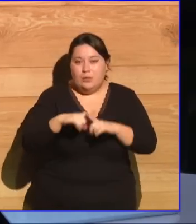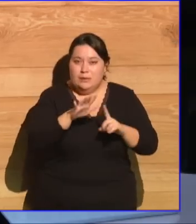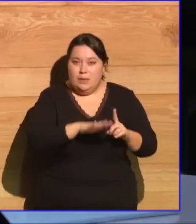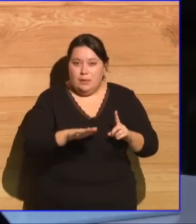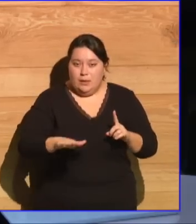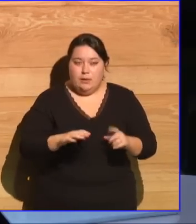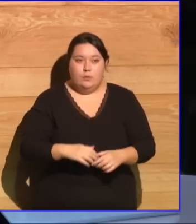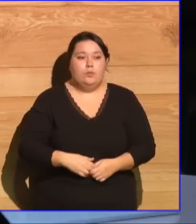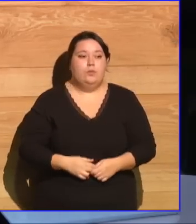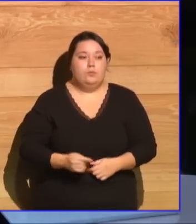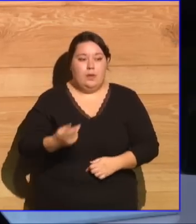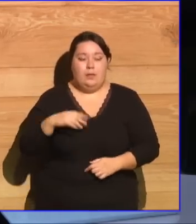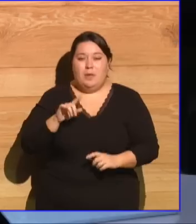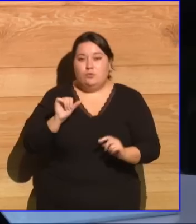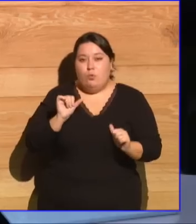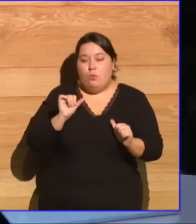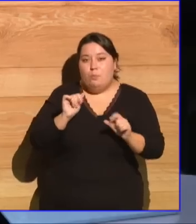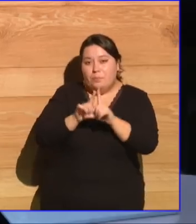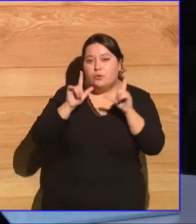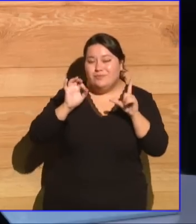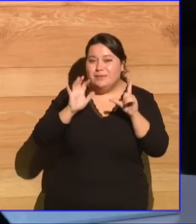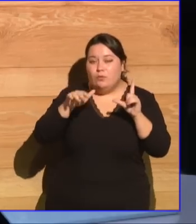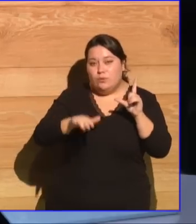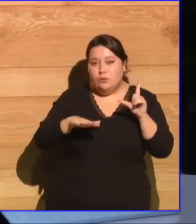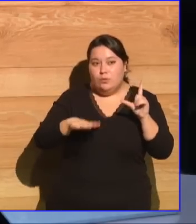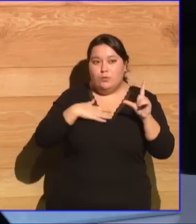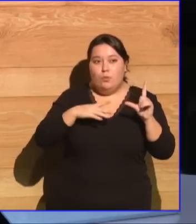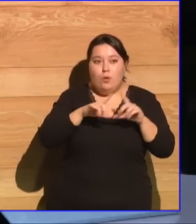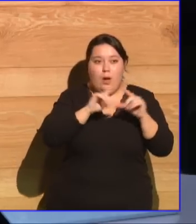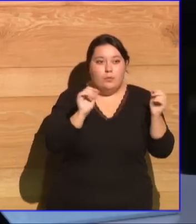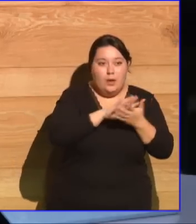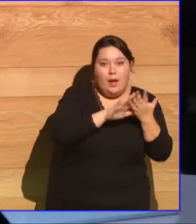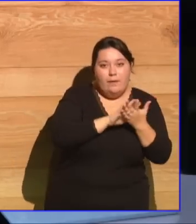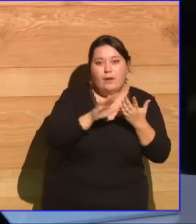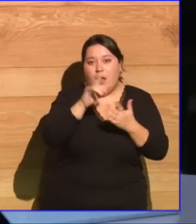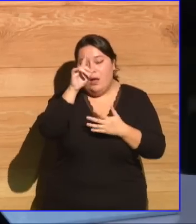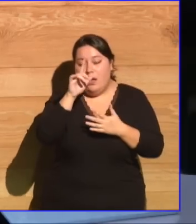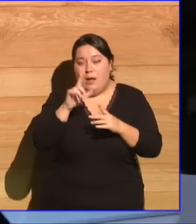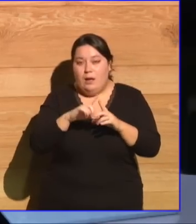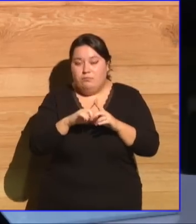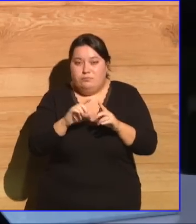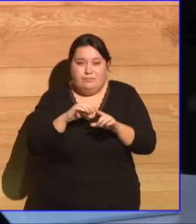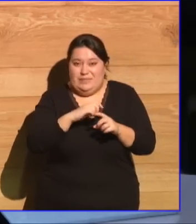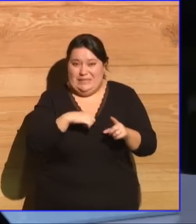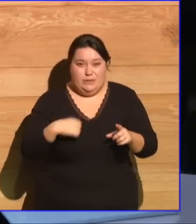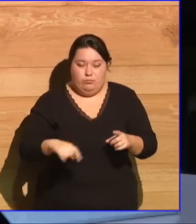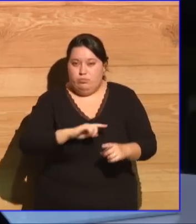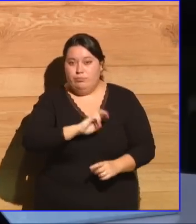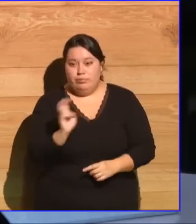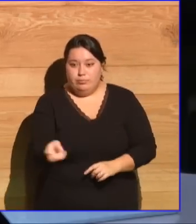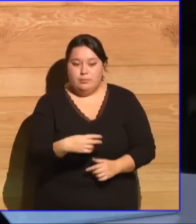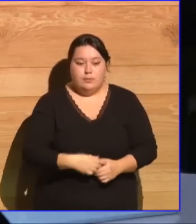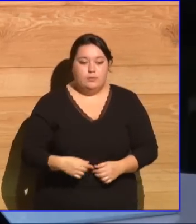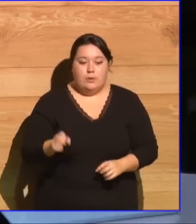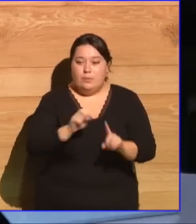los ojos de un niño que por otro lado ama tanto de los japoneses como de los ingleses como de quien sea,